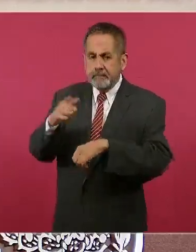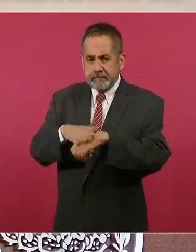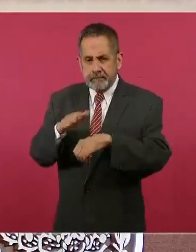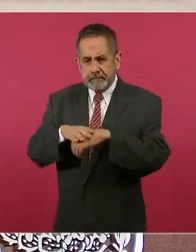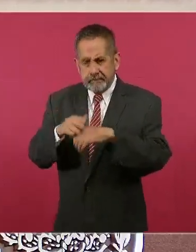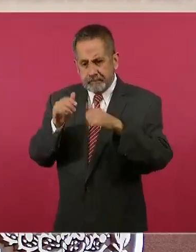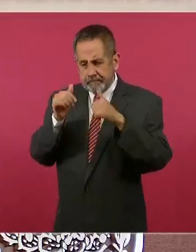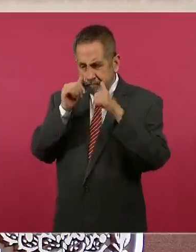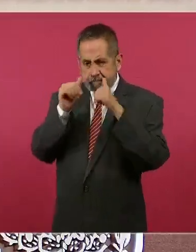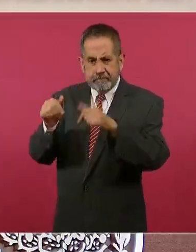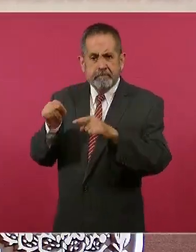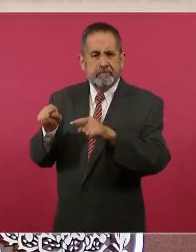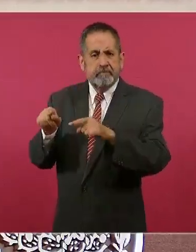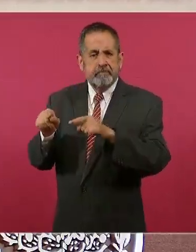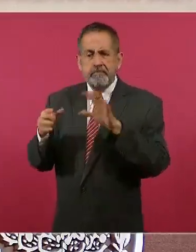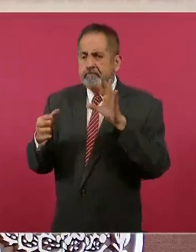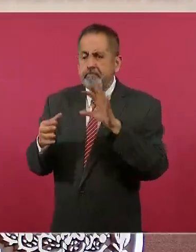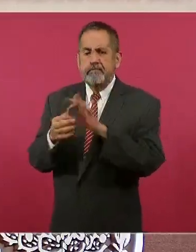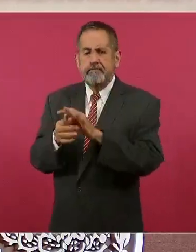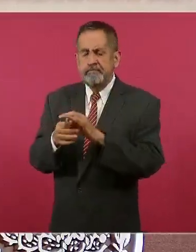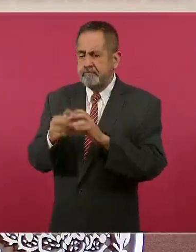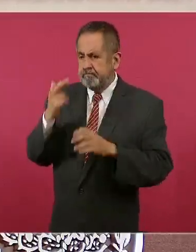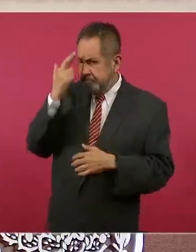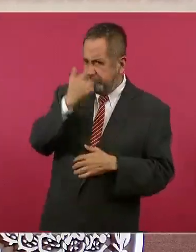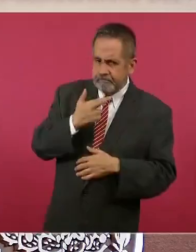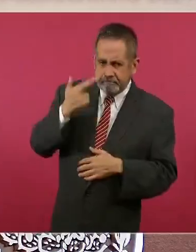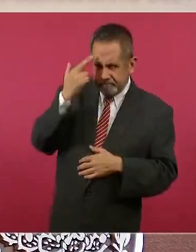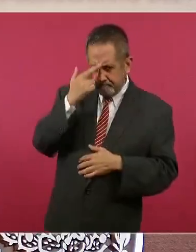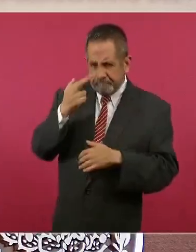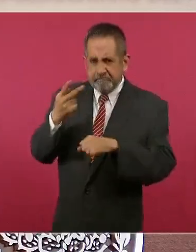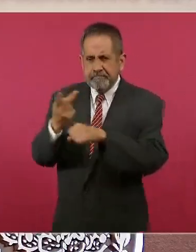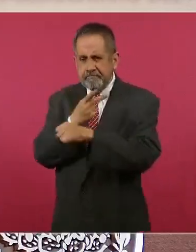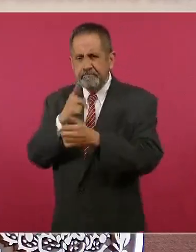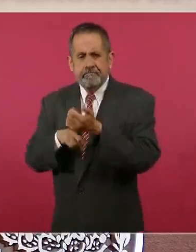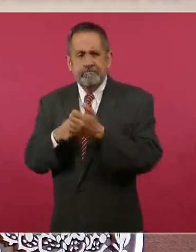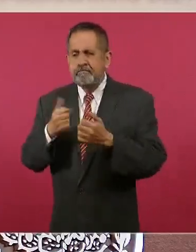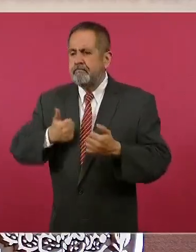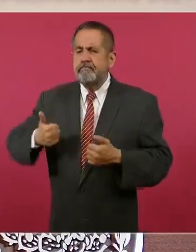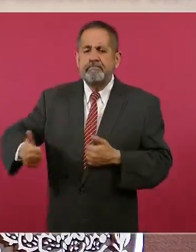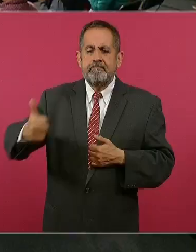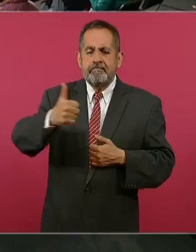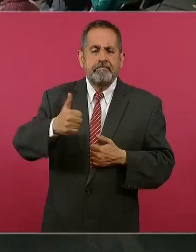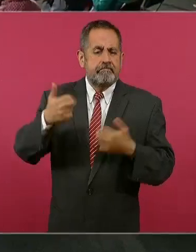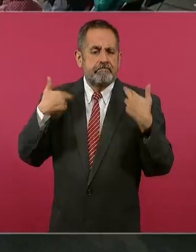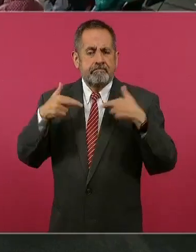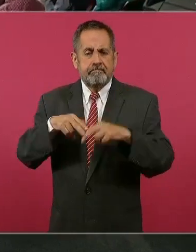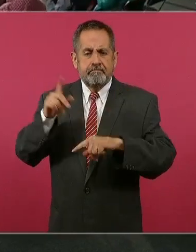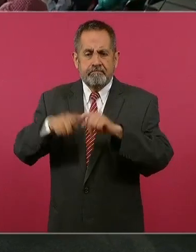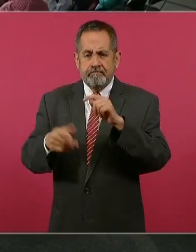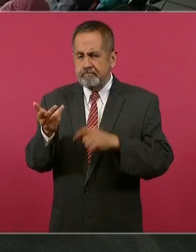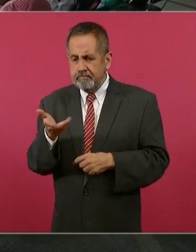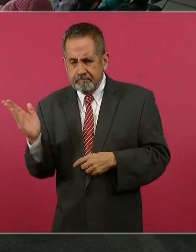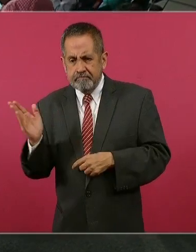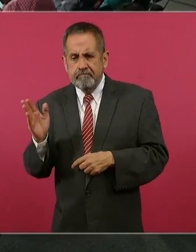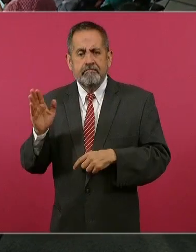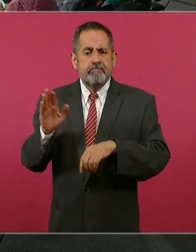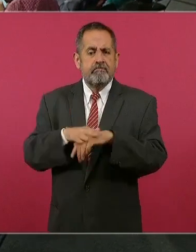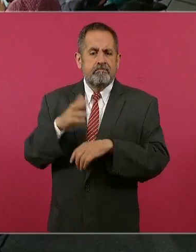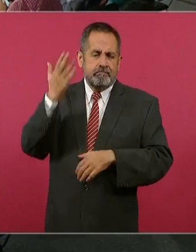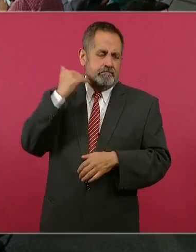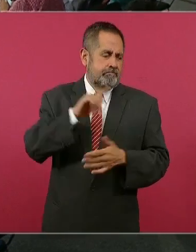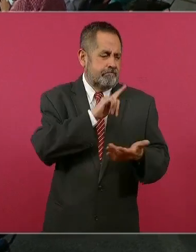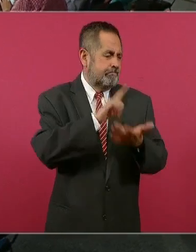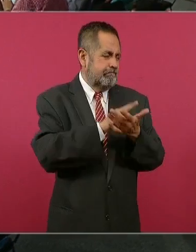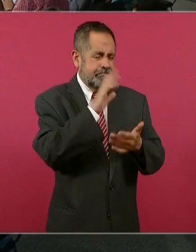estamos vinculados a revisar todos los casos de los maestros que fueron cesados por la mal llamada